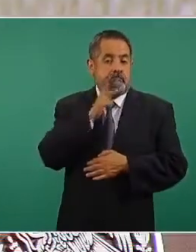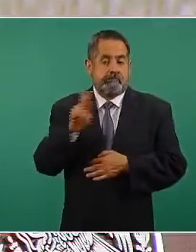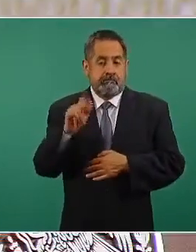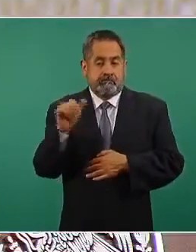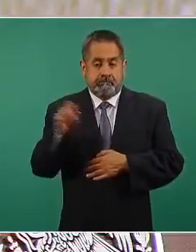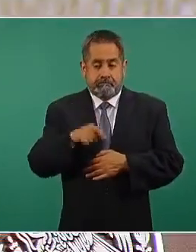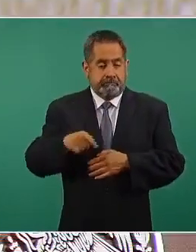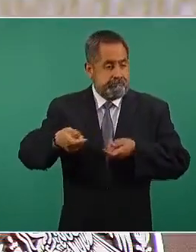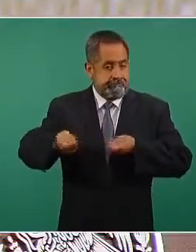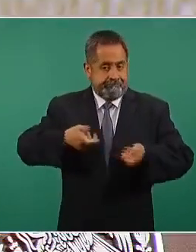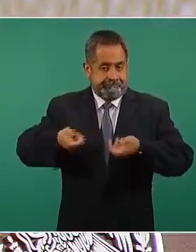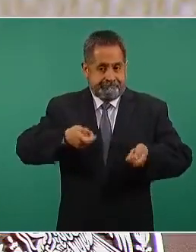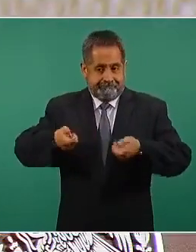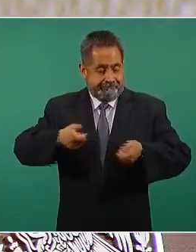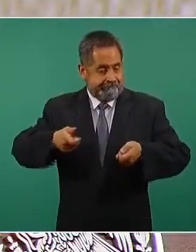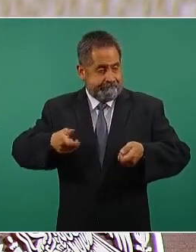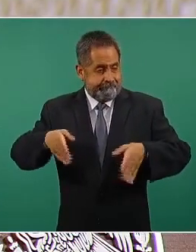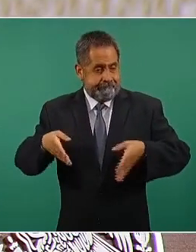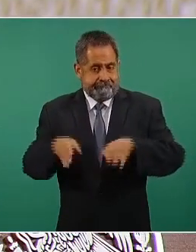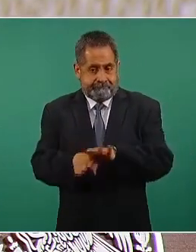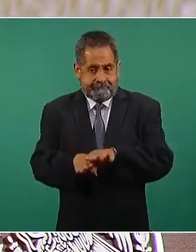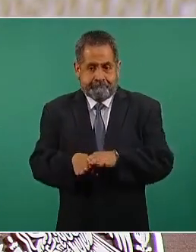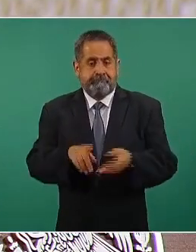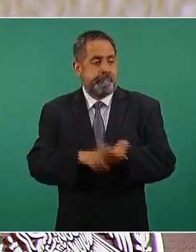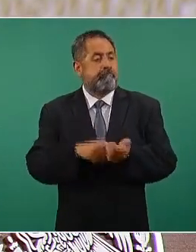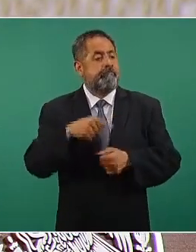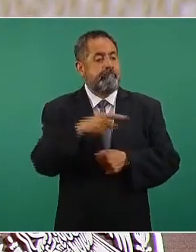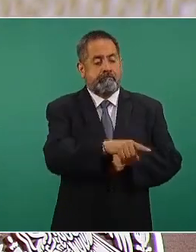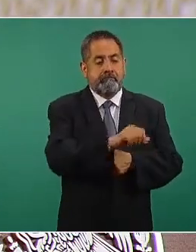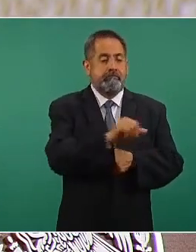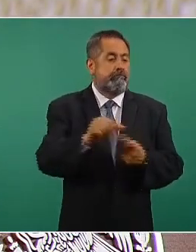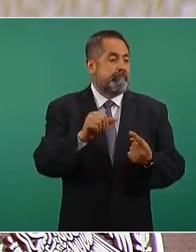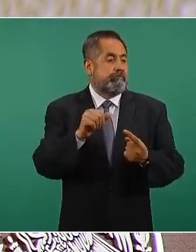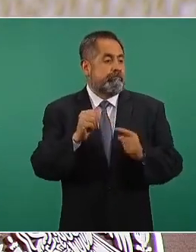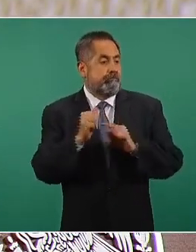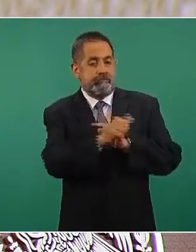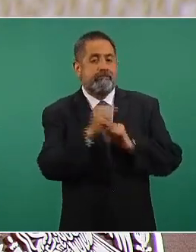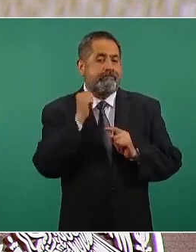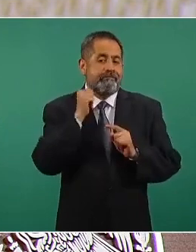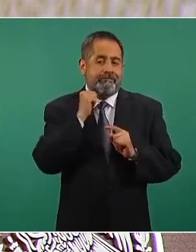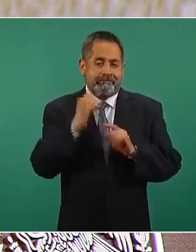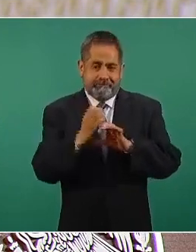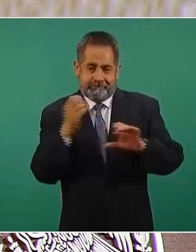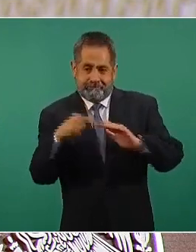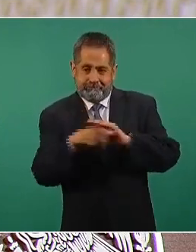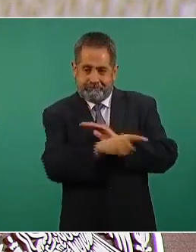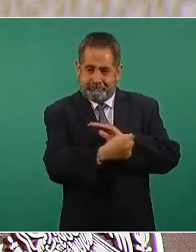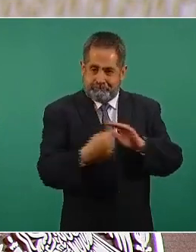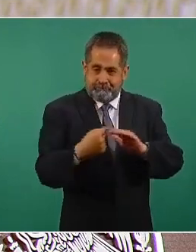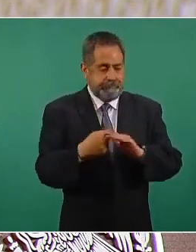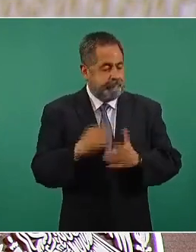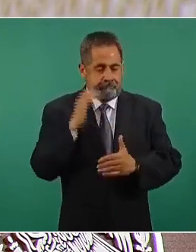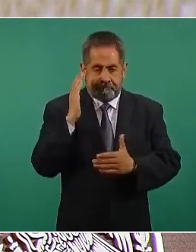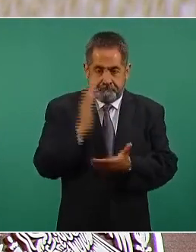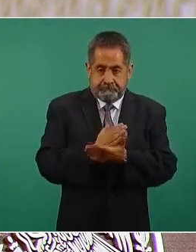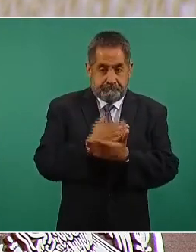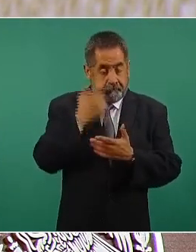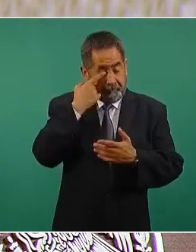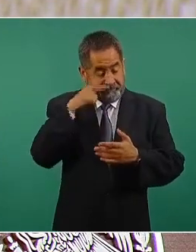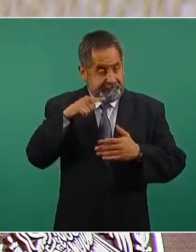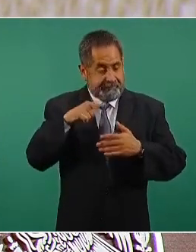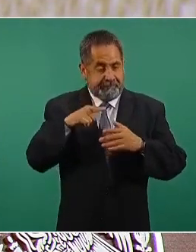el cierre de válvulas en el poliducto Tuxpan-Azcapotzalco con el fin de contener la pérdida del